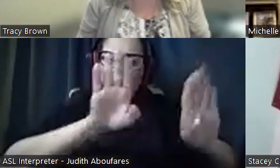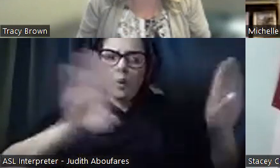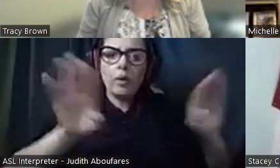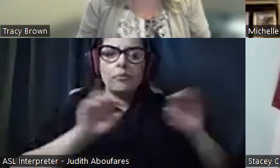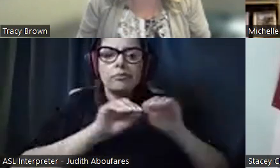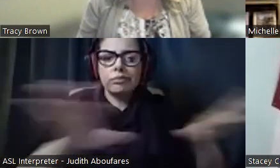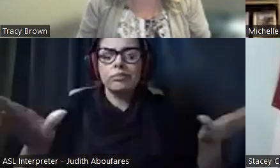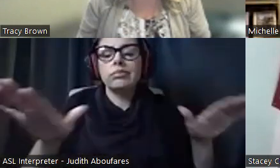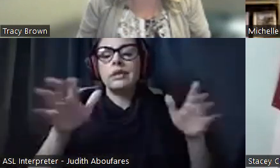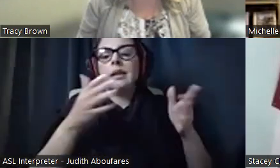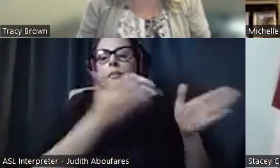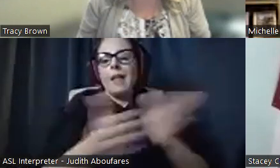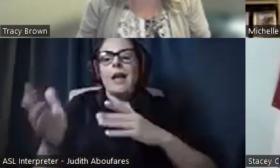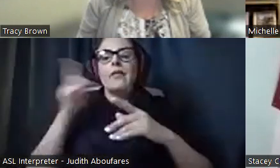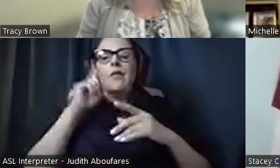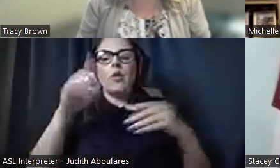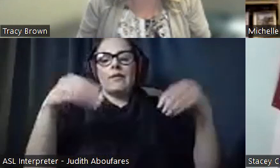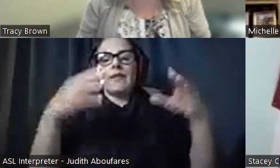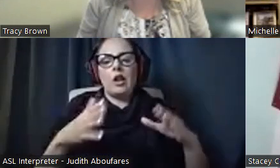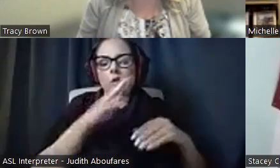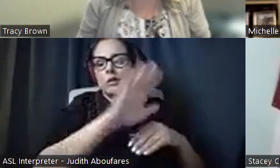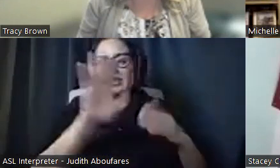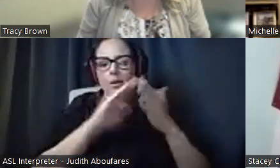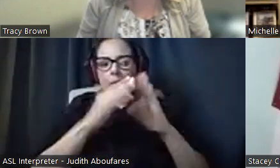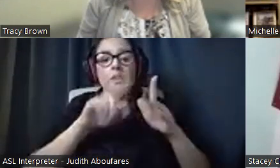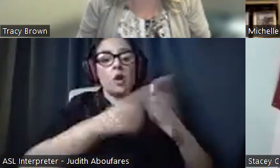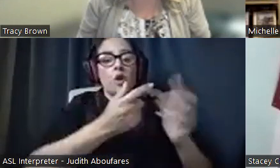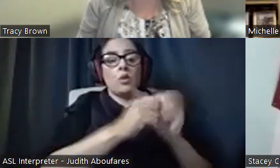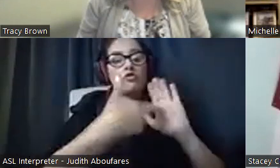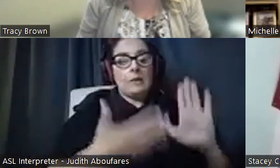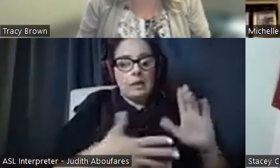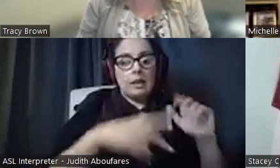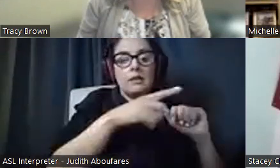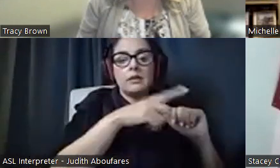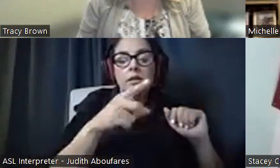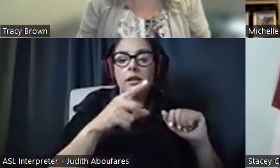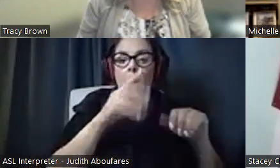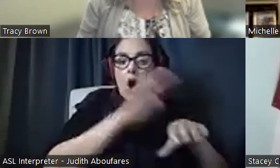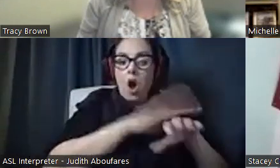han estado enviando una encuesta y